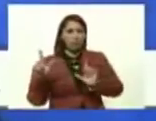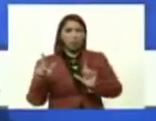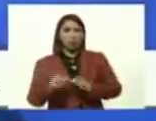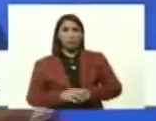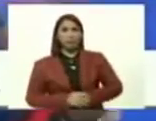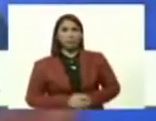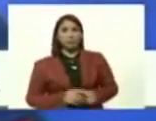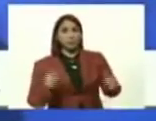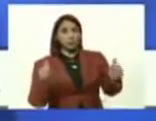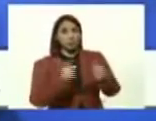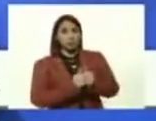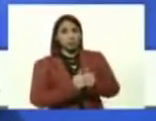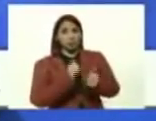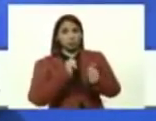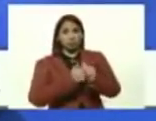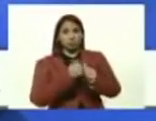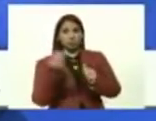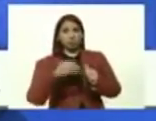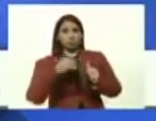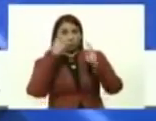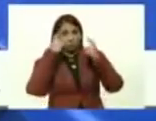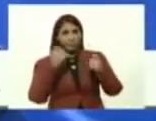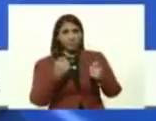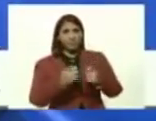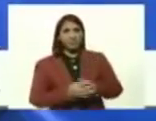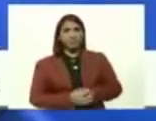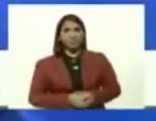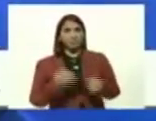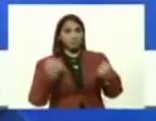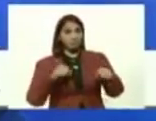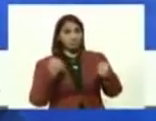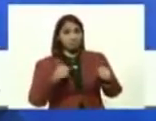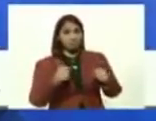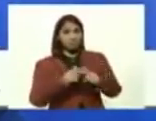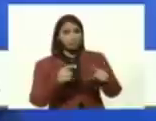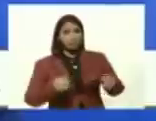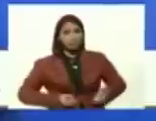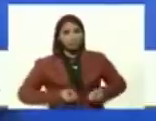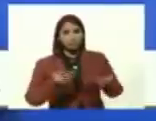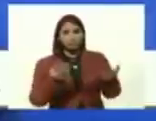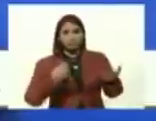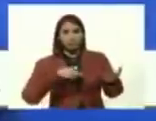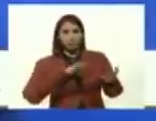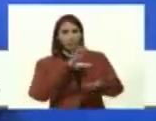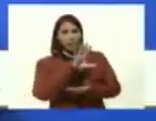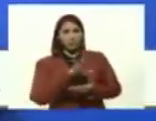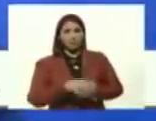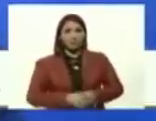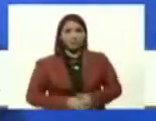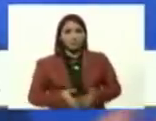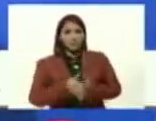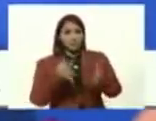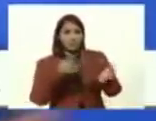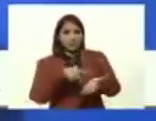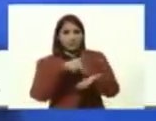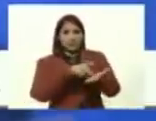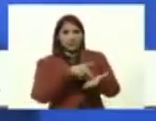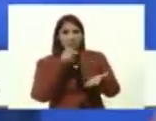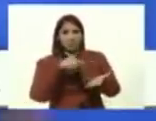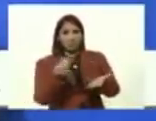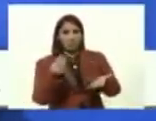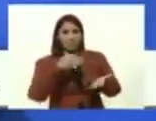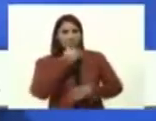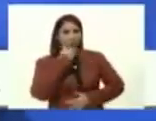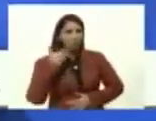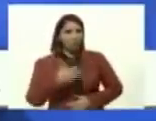los atletas más preparados aún. Para darle a nuestro país una gran participación, incluso mejor de la